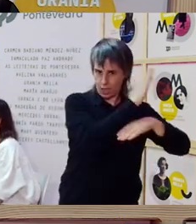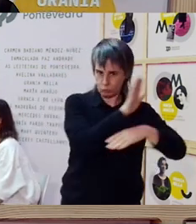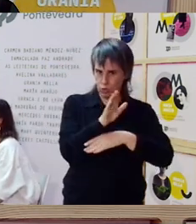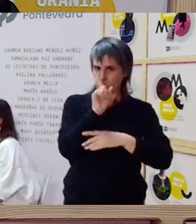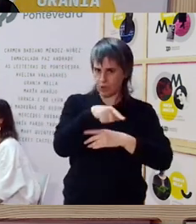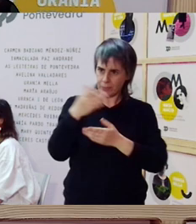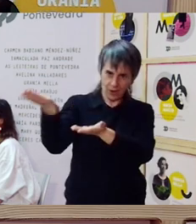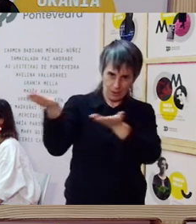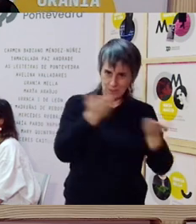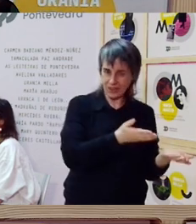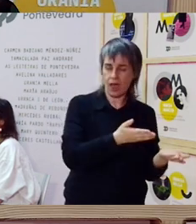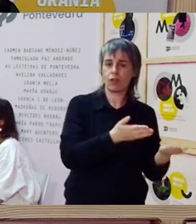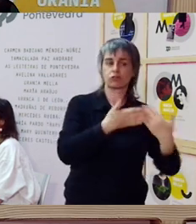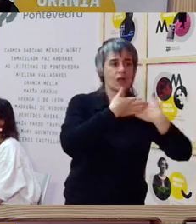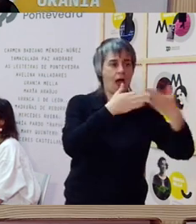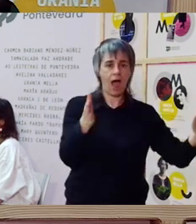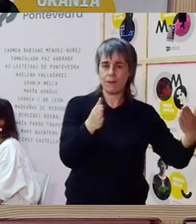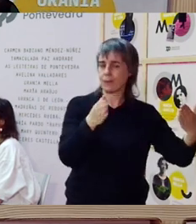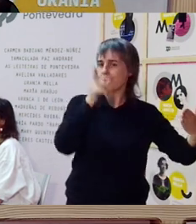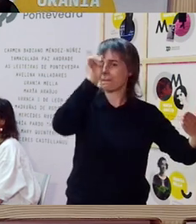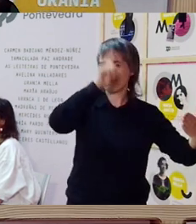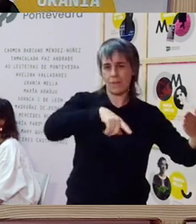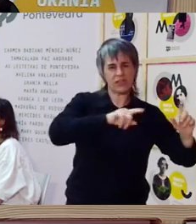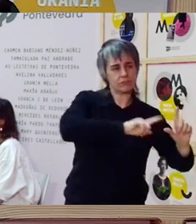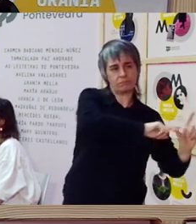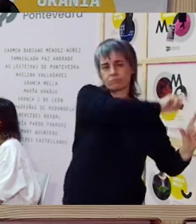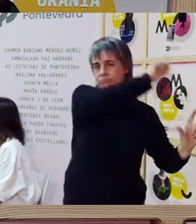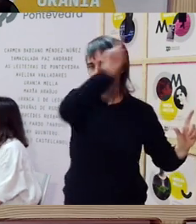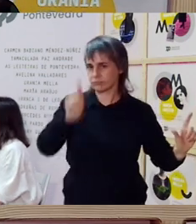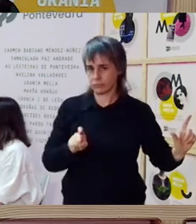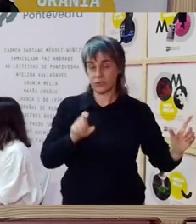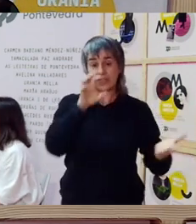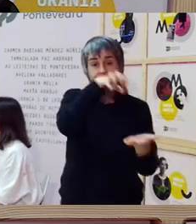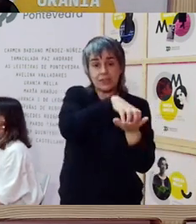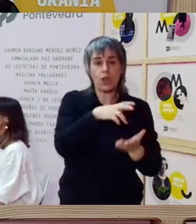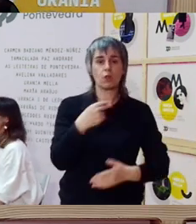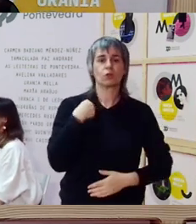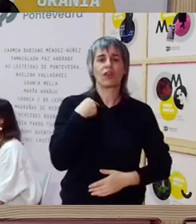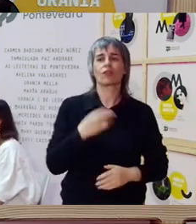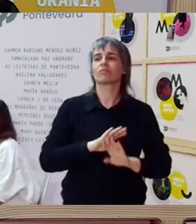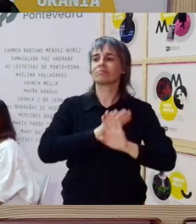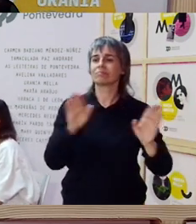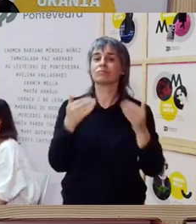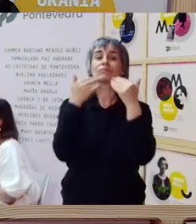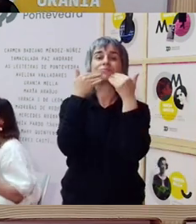permanecerá aberta durante todo o mes na sede da Deputación. Nada